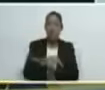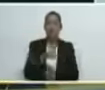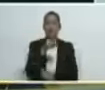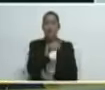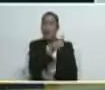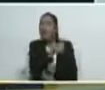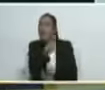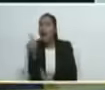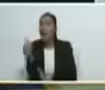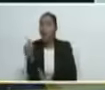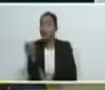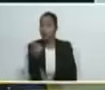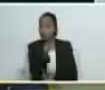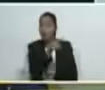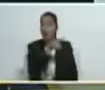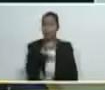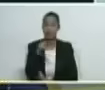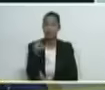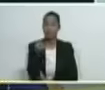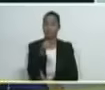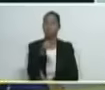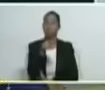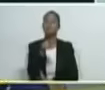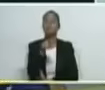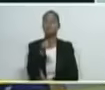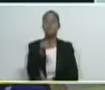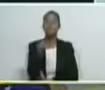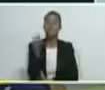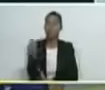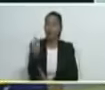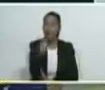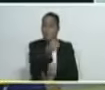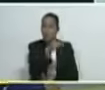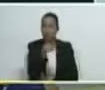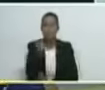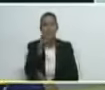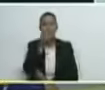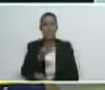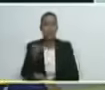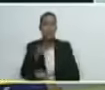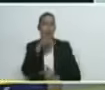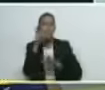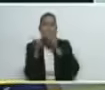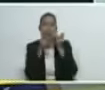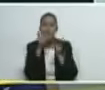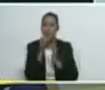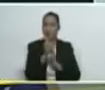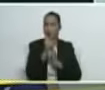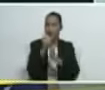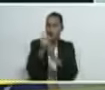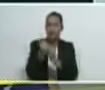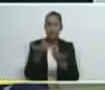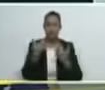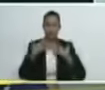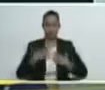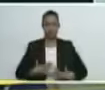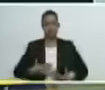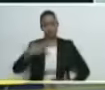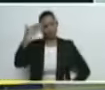ustedes, compatriotas, de cada activista, de cada militante, de cada